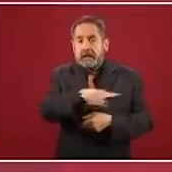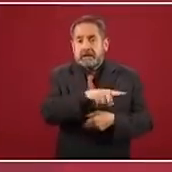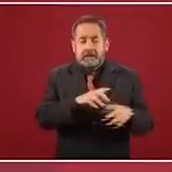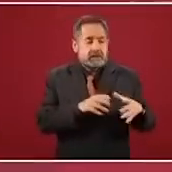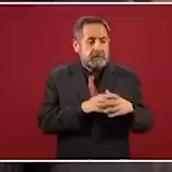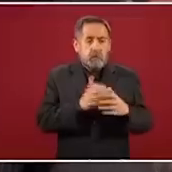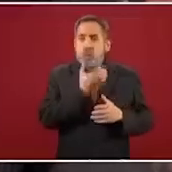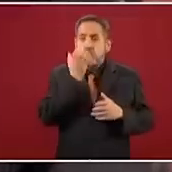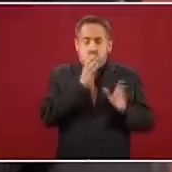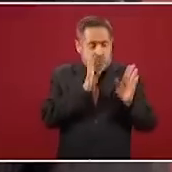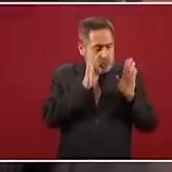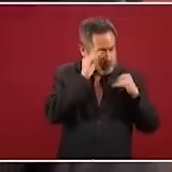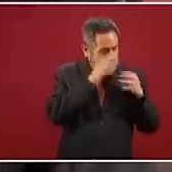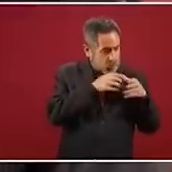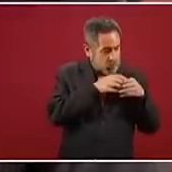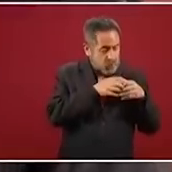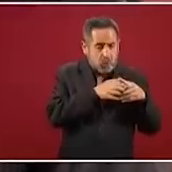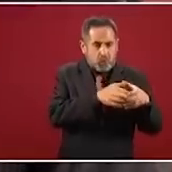conservadores,